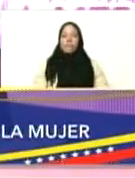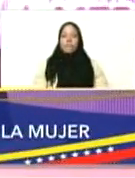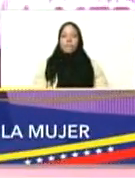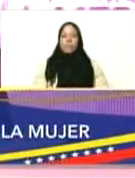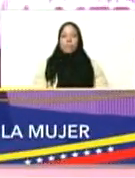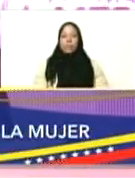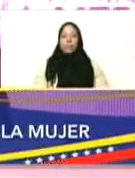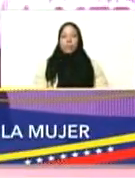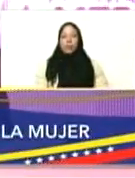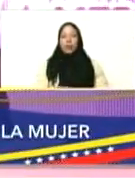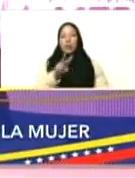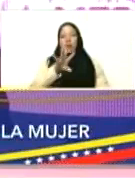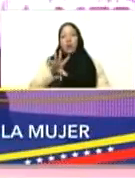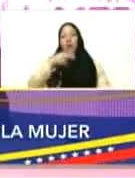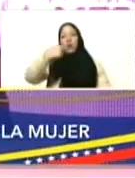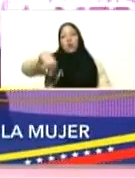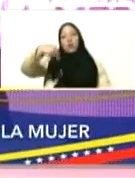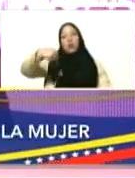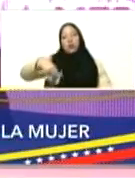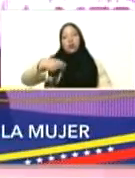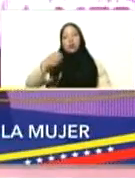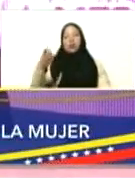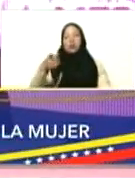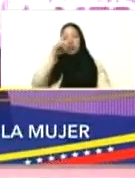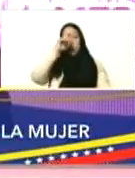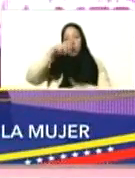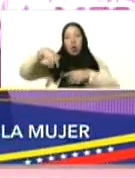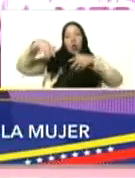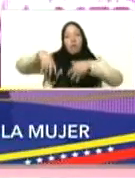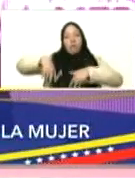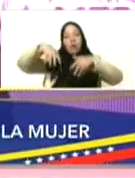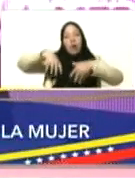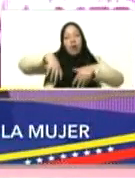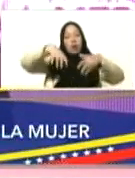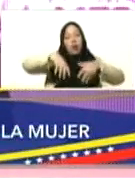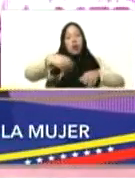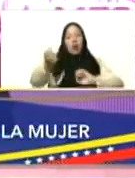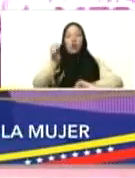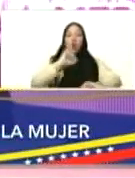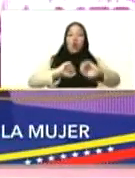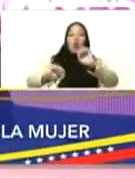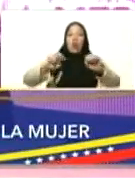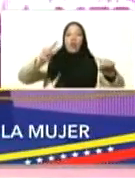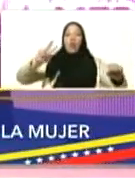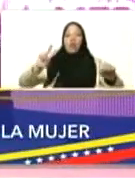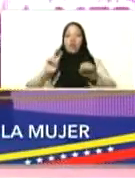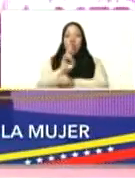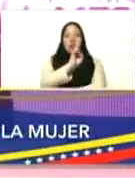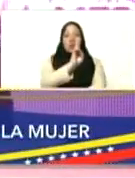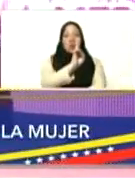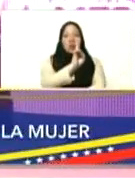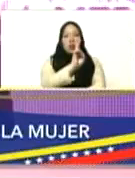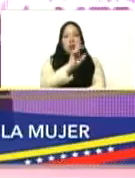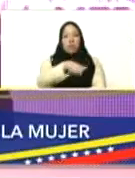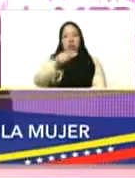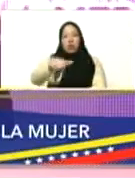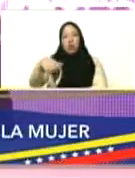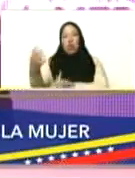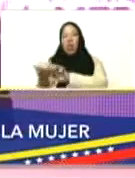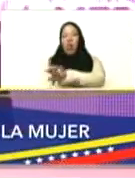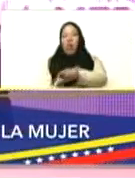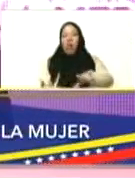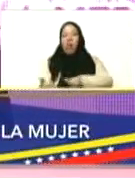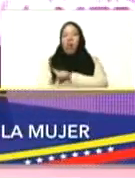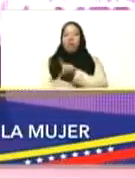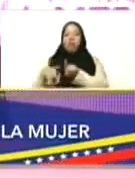El 25 de noviembre tenemos la gran marcha nacional contra la violencia, por la